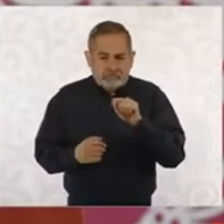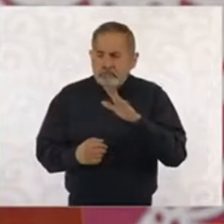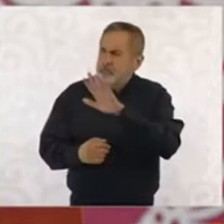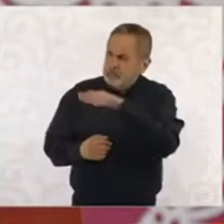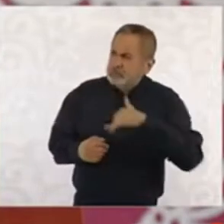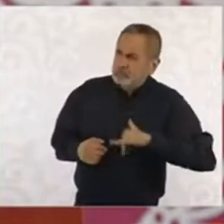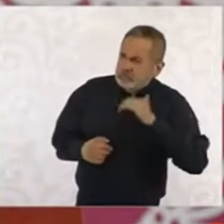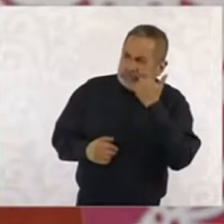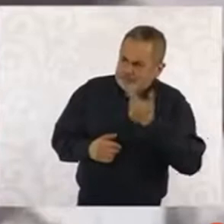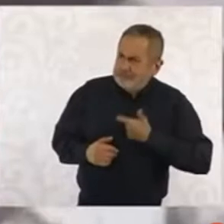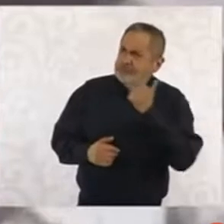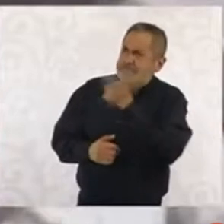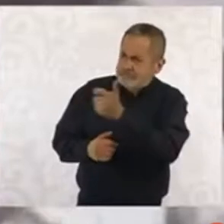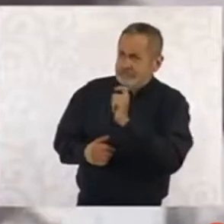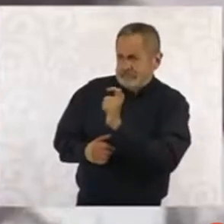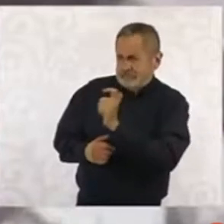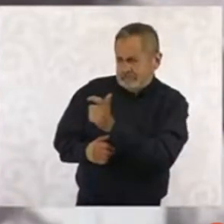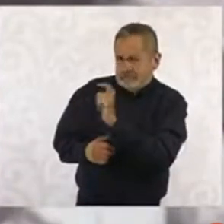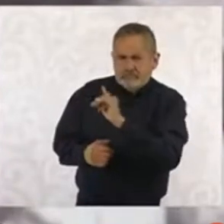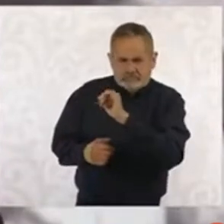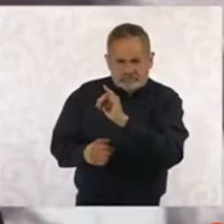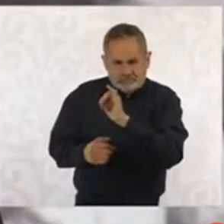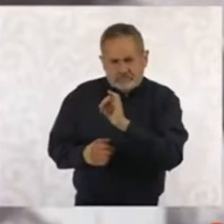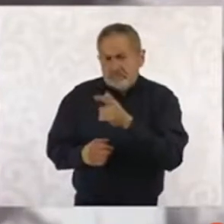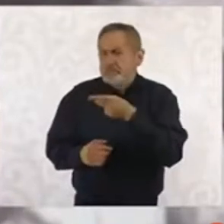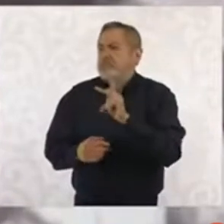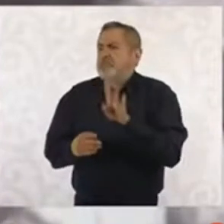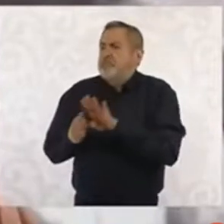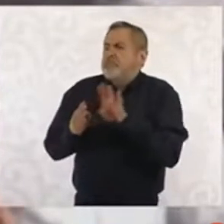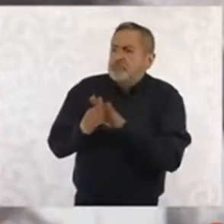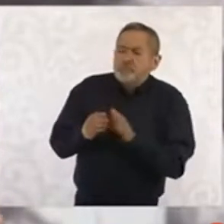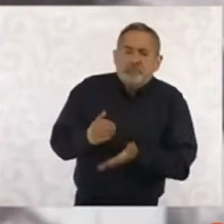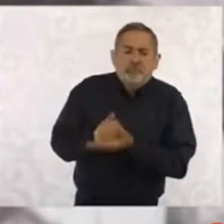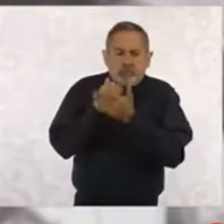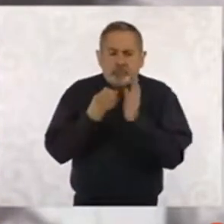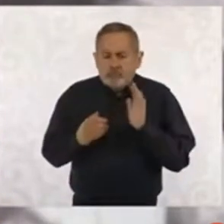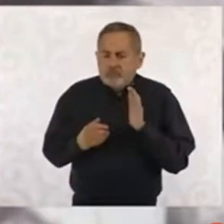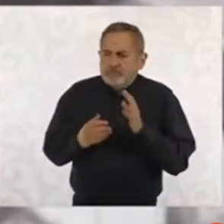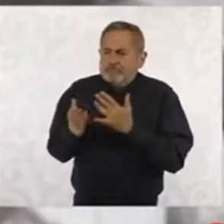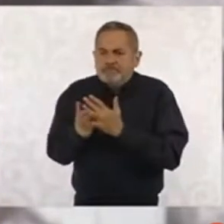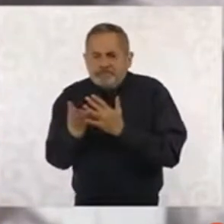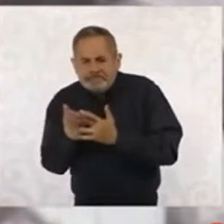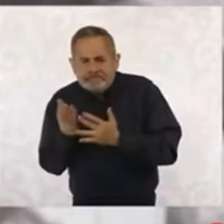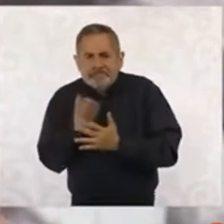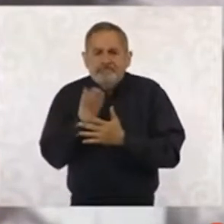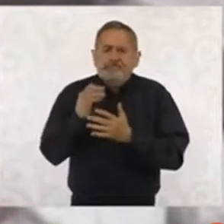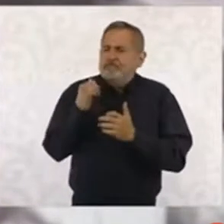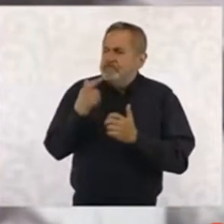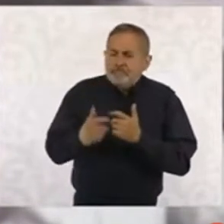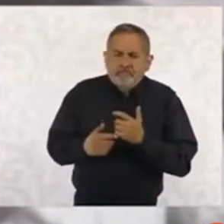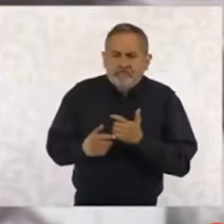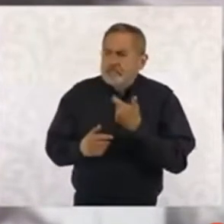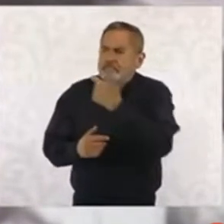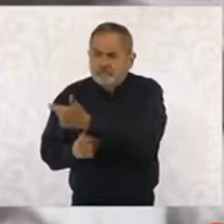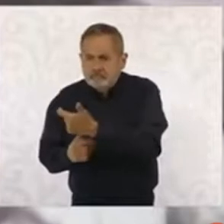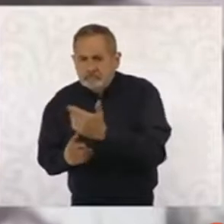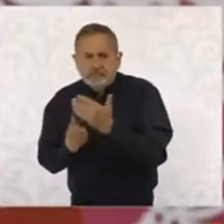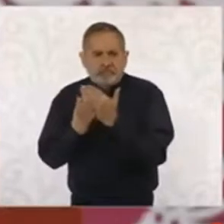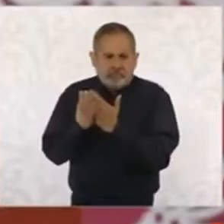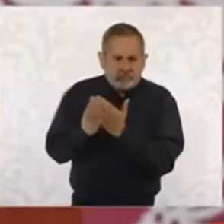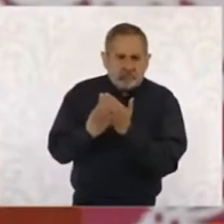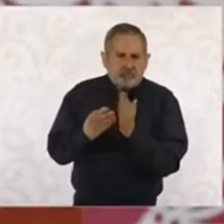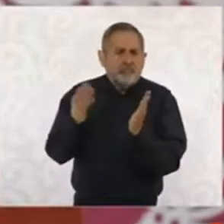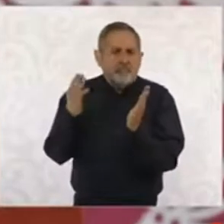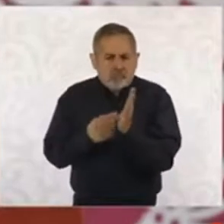pagar oportunamente, y entonces se prevén estos beneficios para disminuir la cantidad en multas